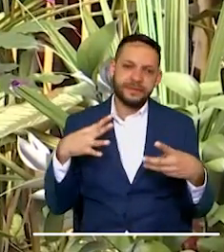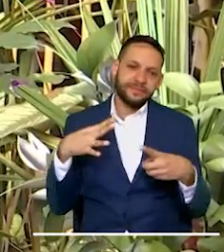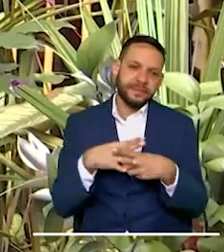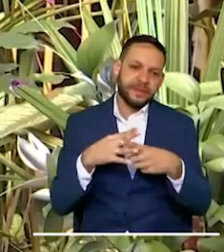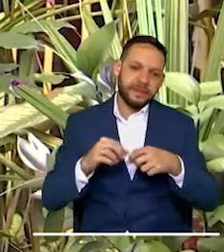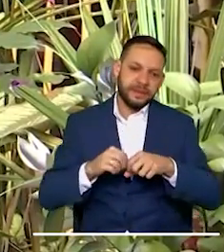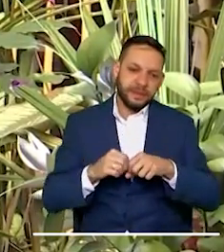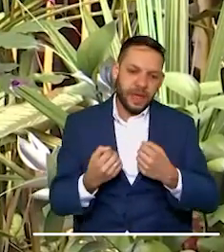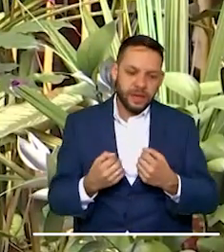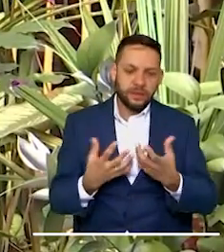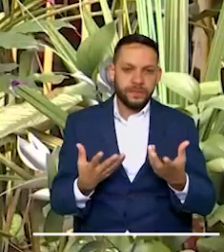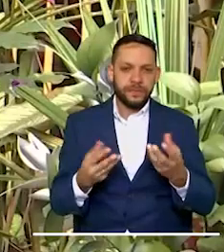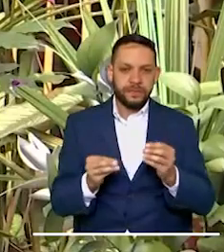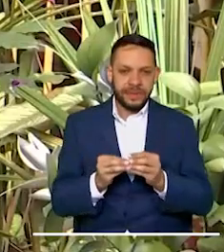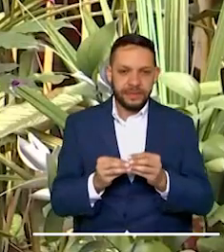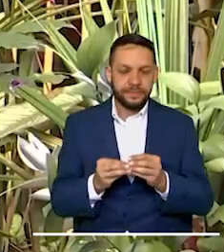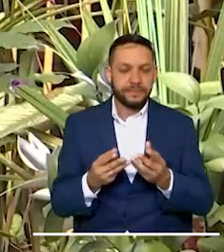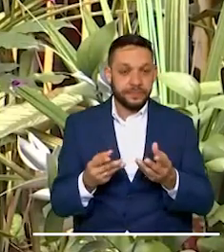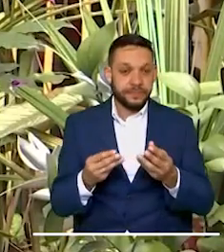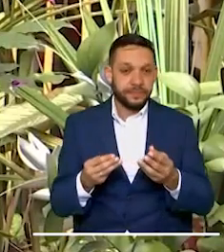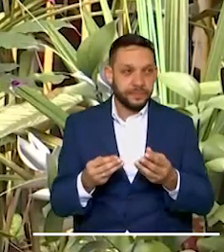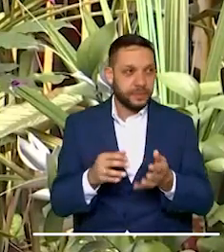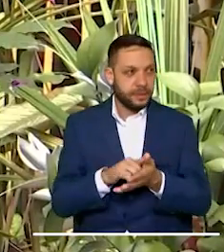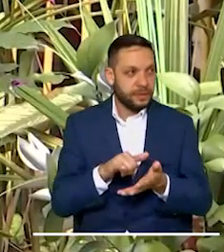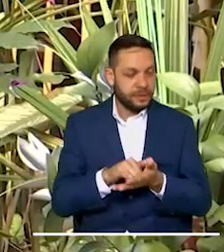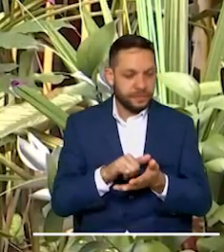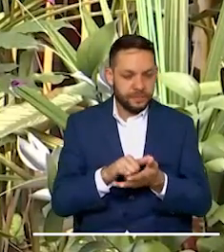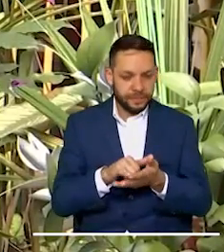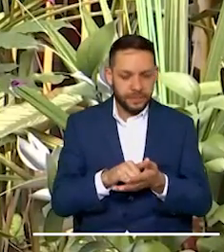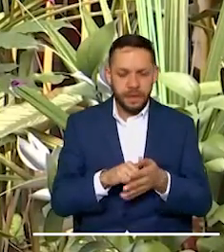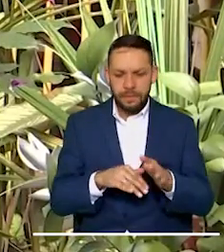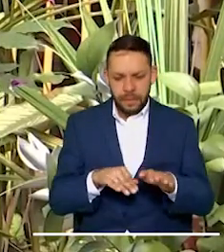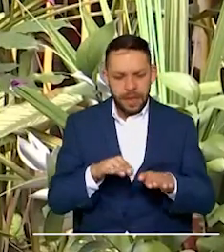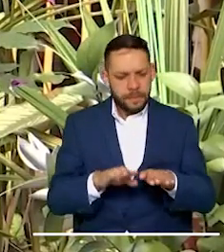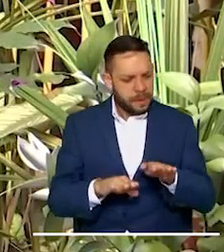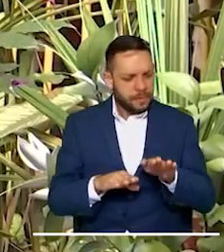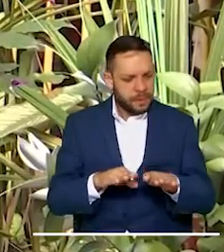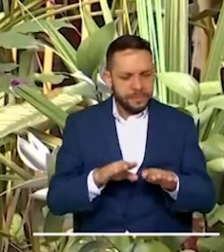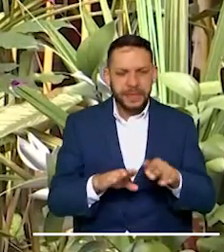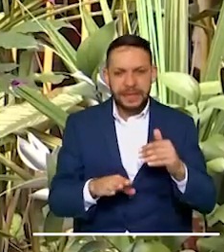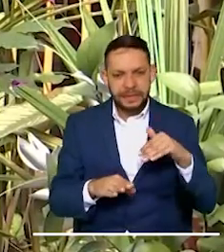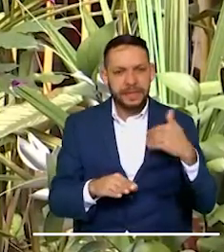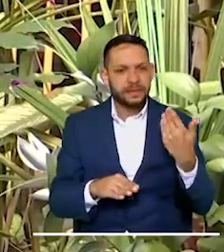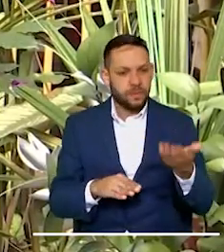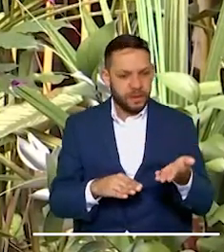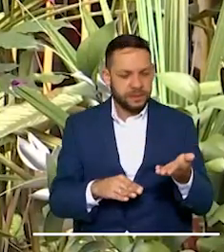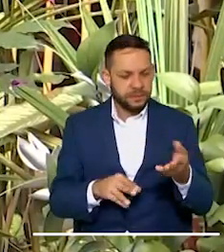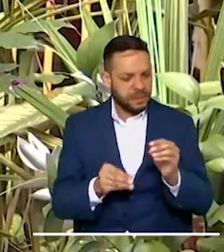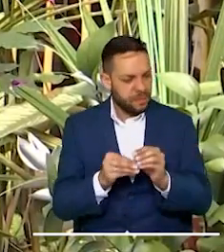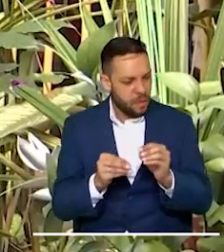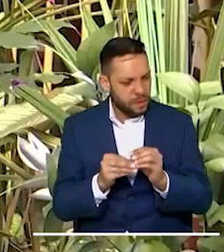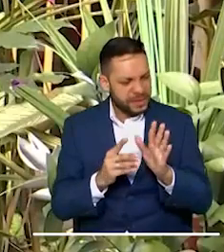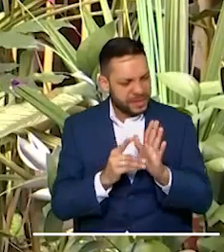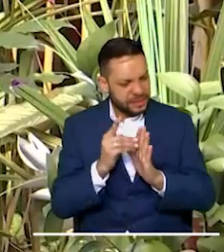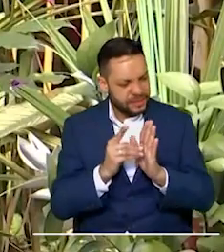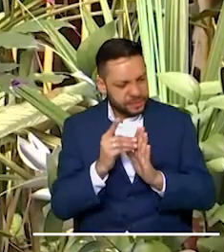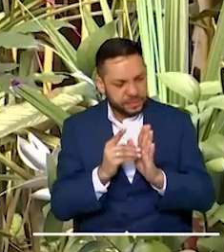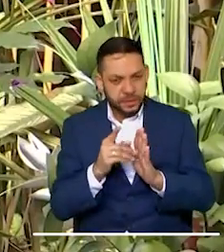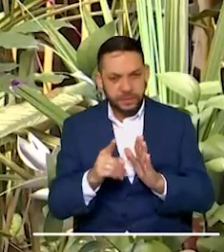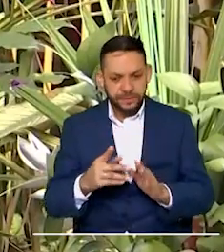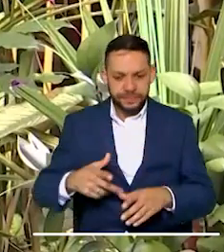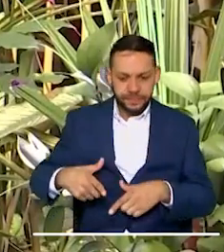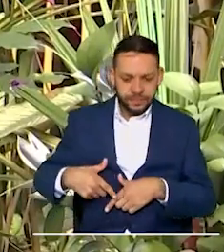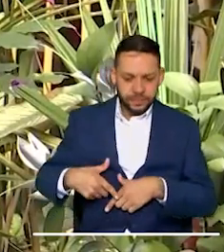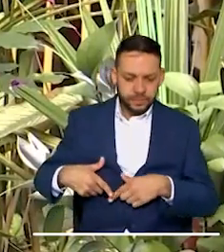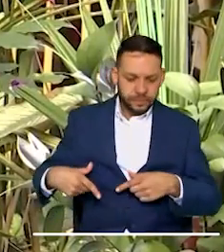una gran cantidad de grasa. Los pasos ya después de un desarrollo, digamos, de un hígado que ha sido